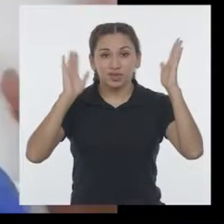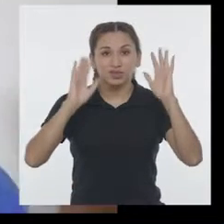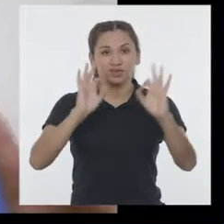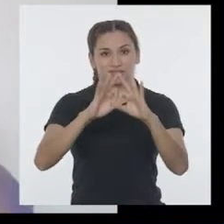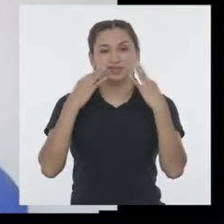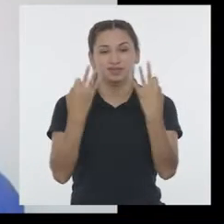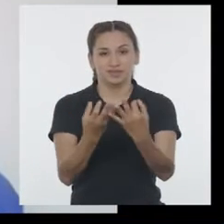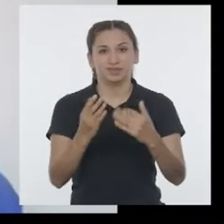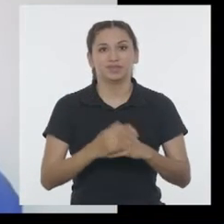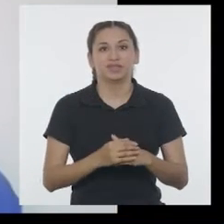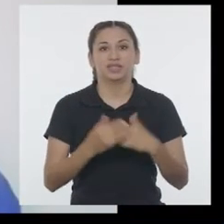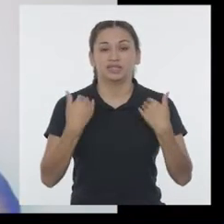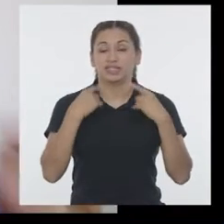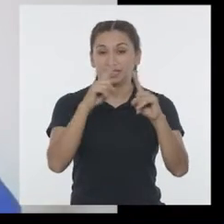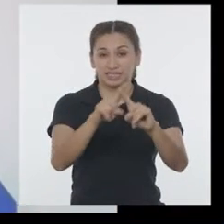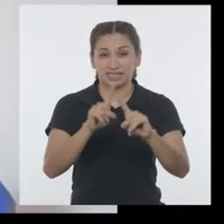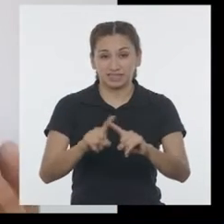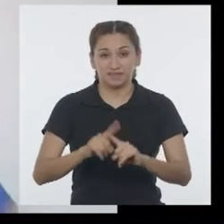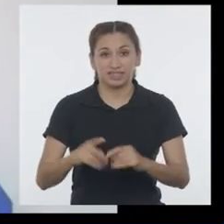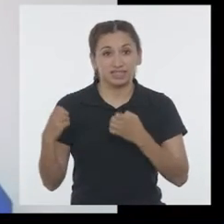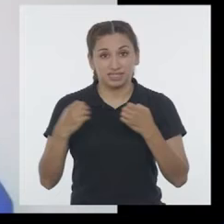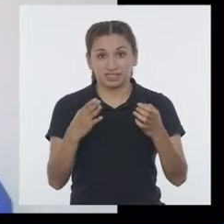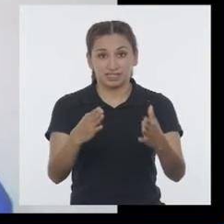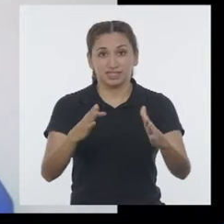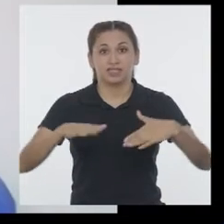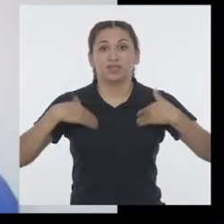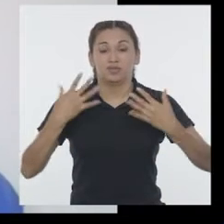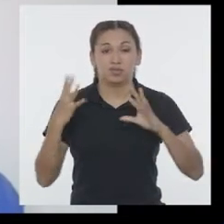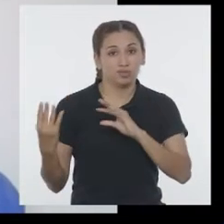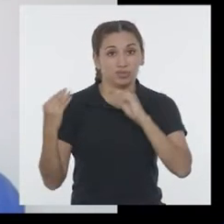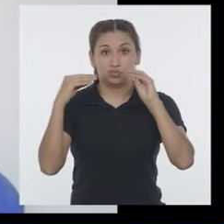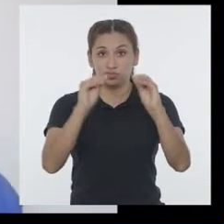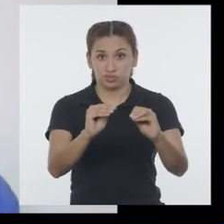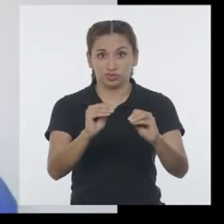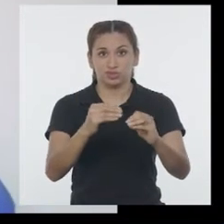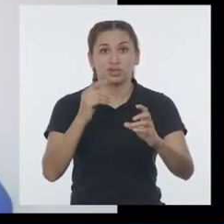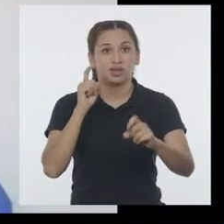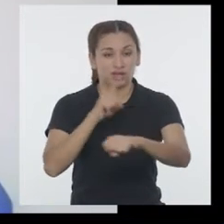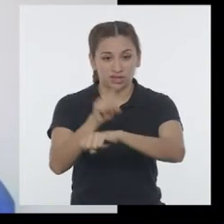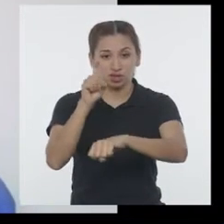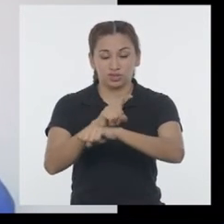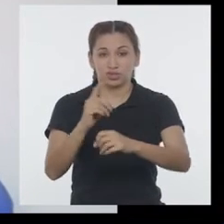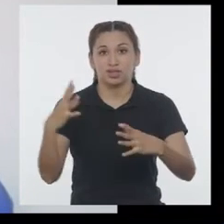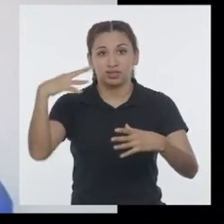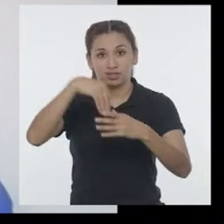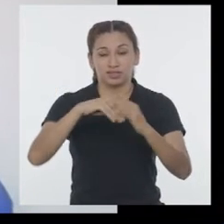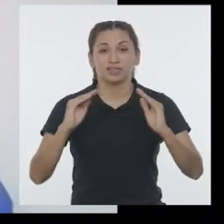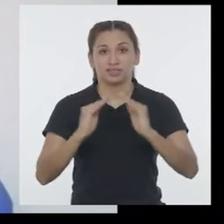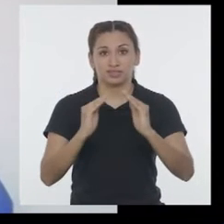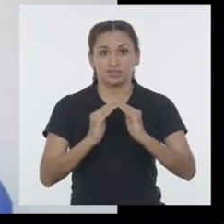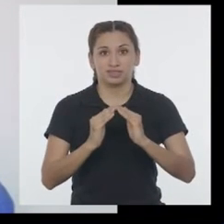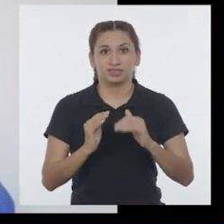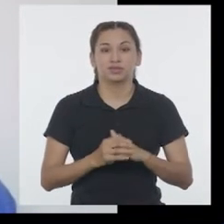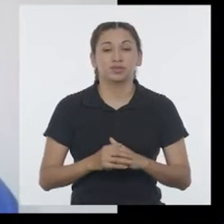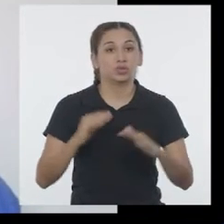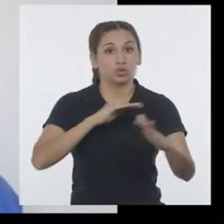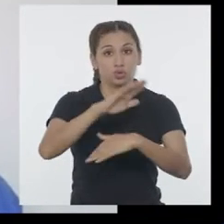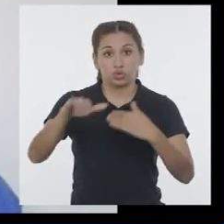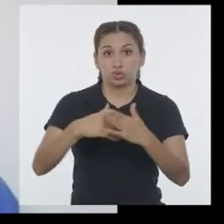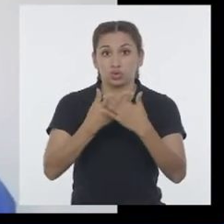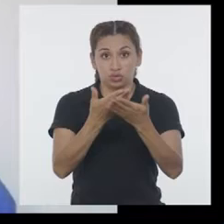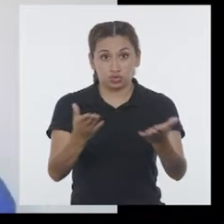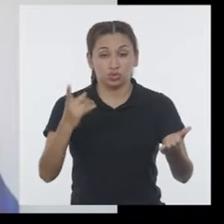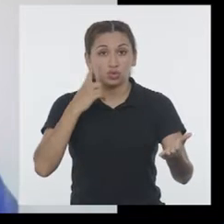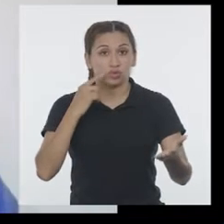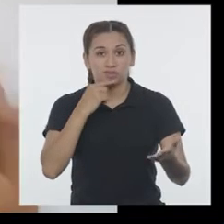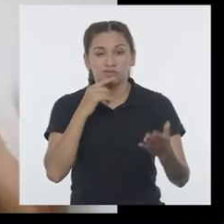Hola familias. Hay diversas estrategias que podemos implementar para educar sin violencia. Todas y